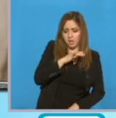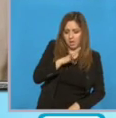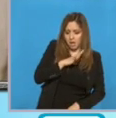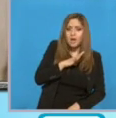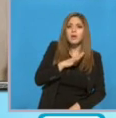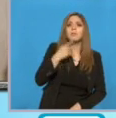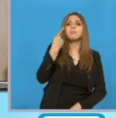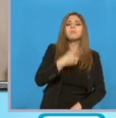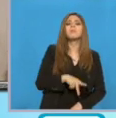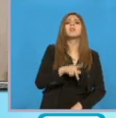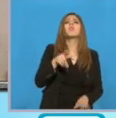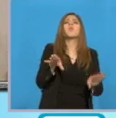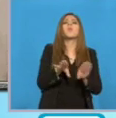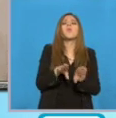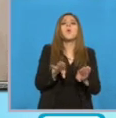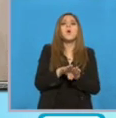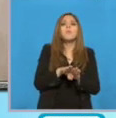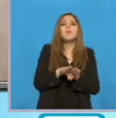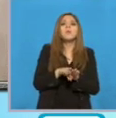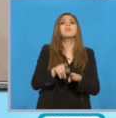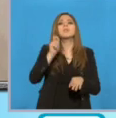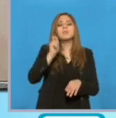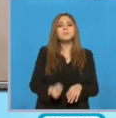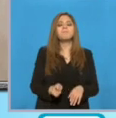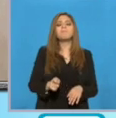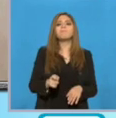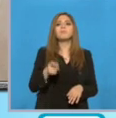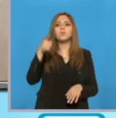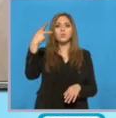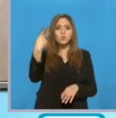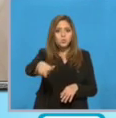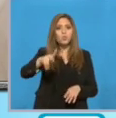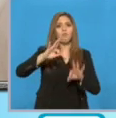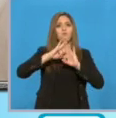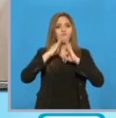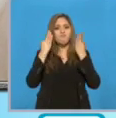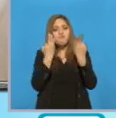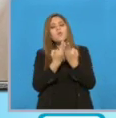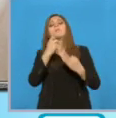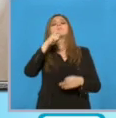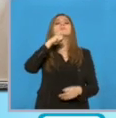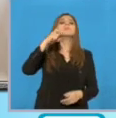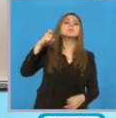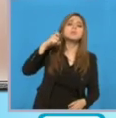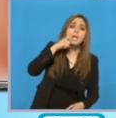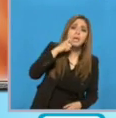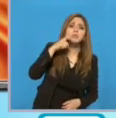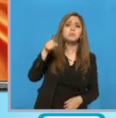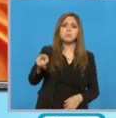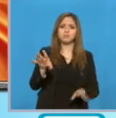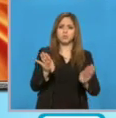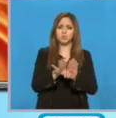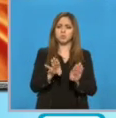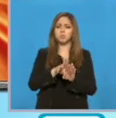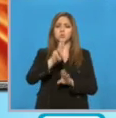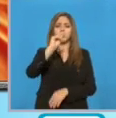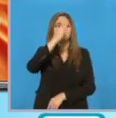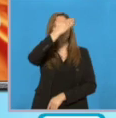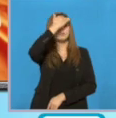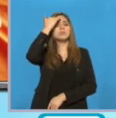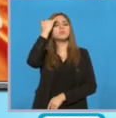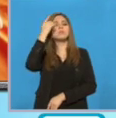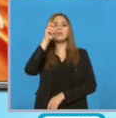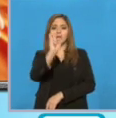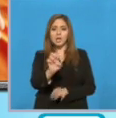interesante y tiene que ver, bueno, con que la actividad sexual efectivamente, aparentemente no consciente, bueno,